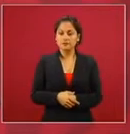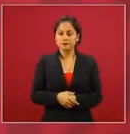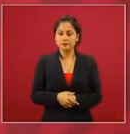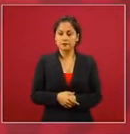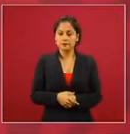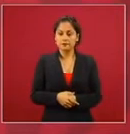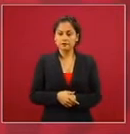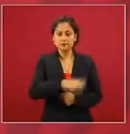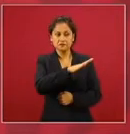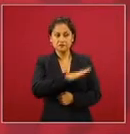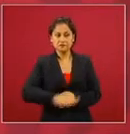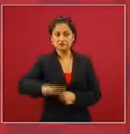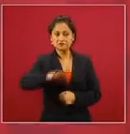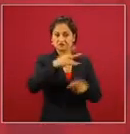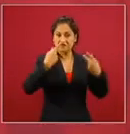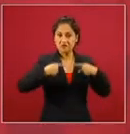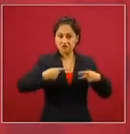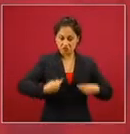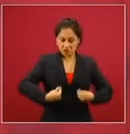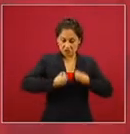El pueblo manda,